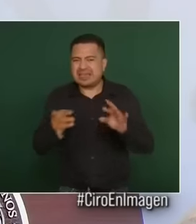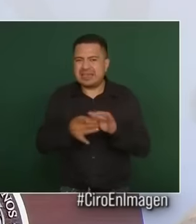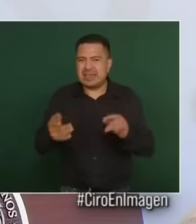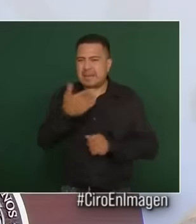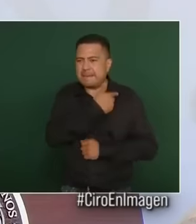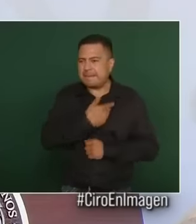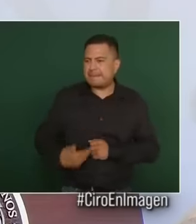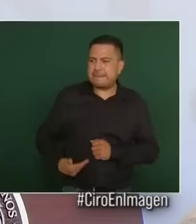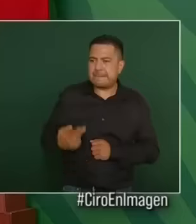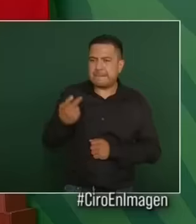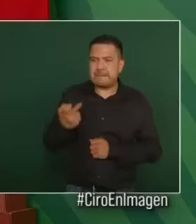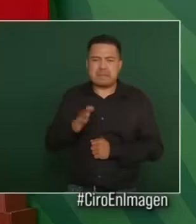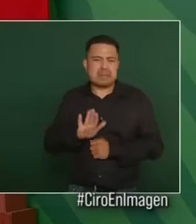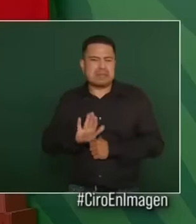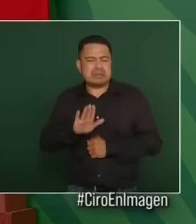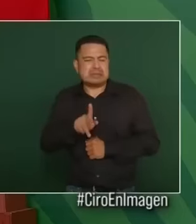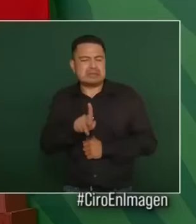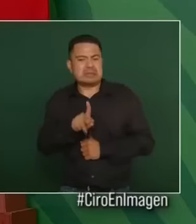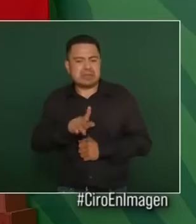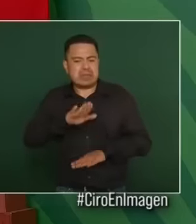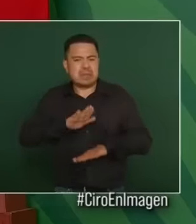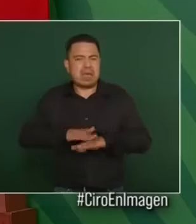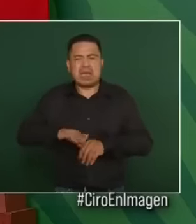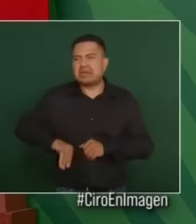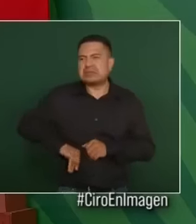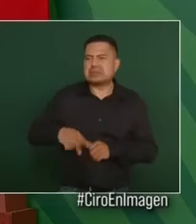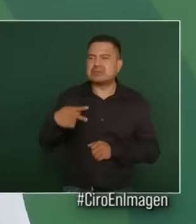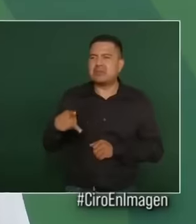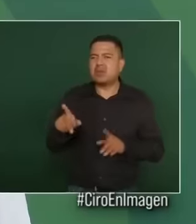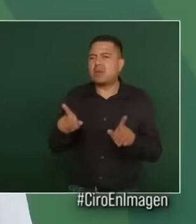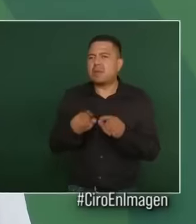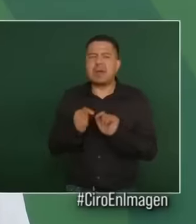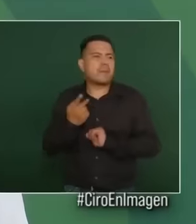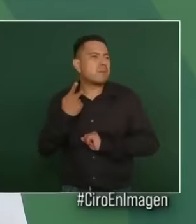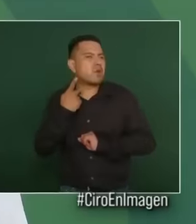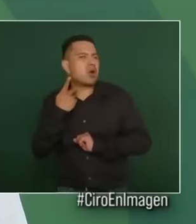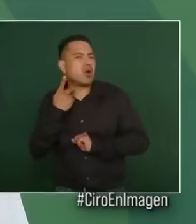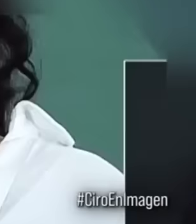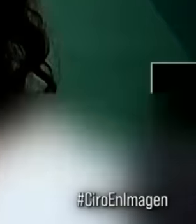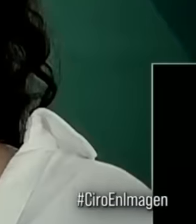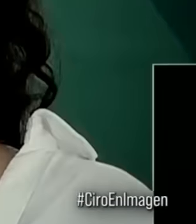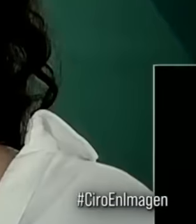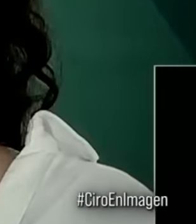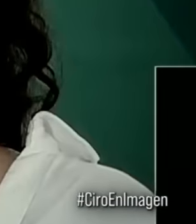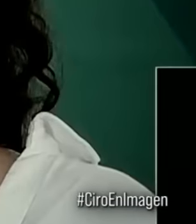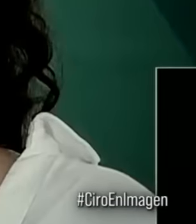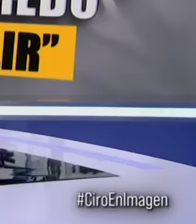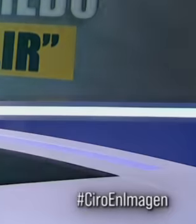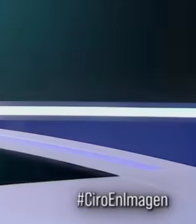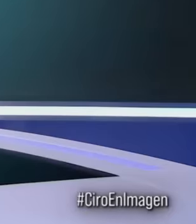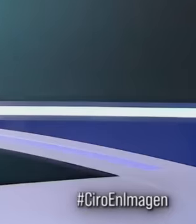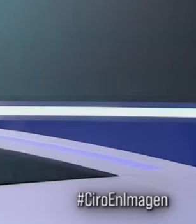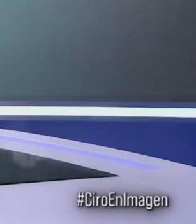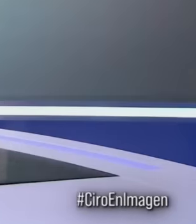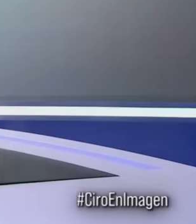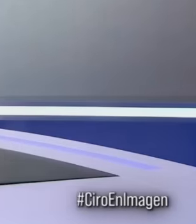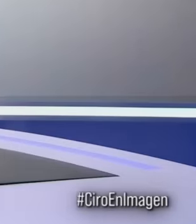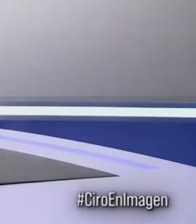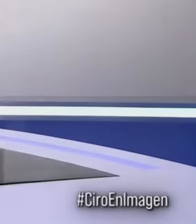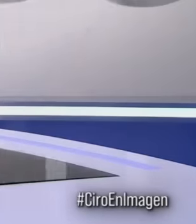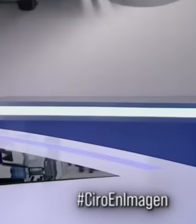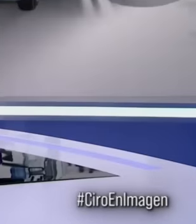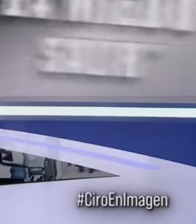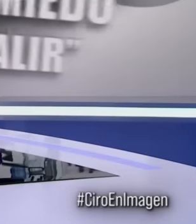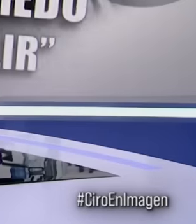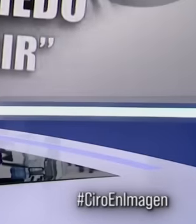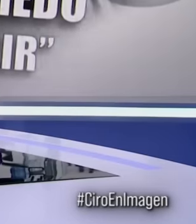presidente, pareciera ser más intereses políticos de otro tipo. Y en este tema, esta tarde,